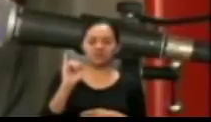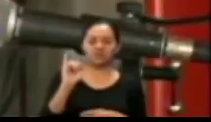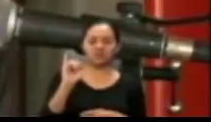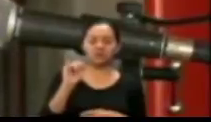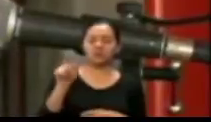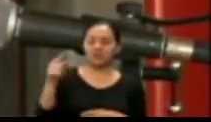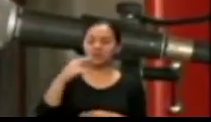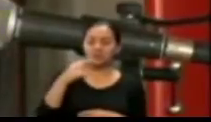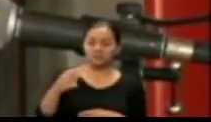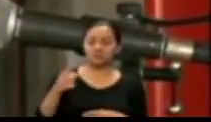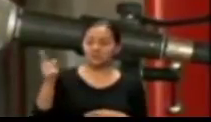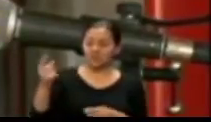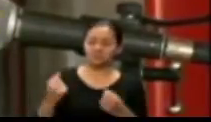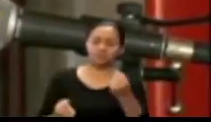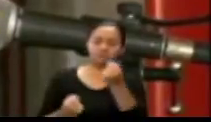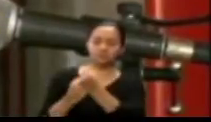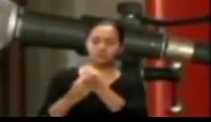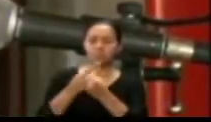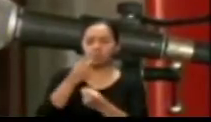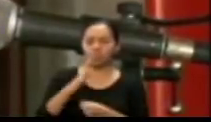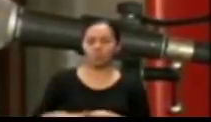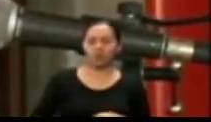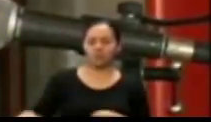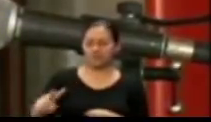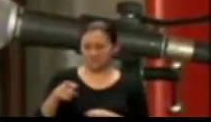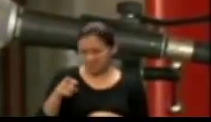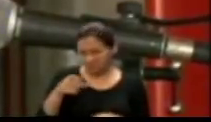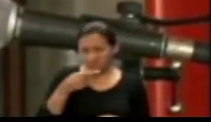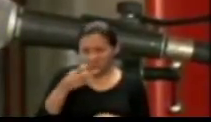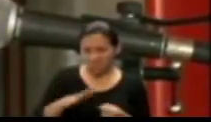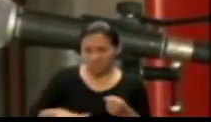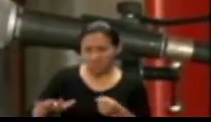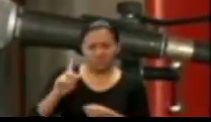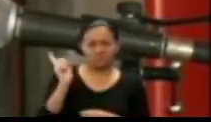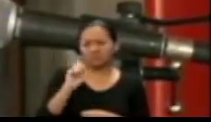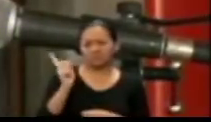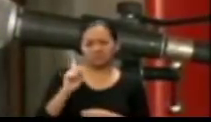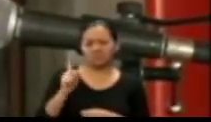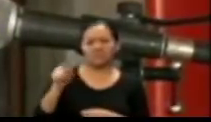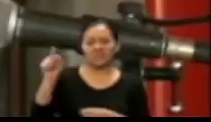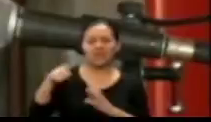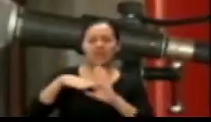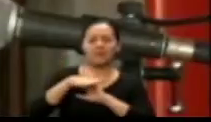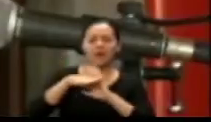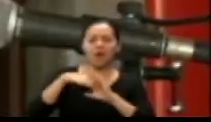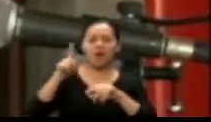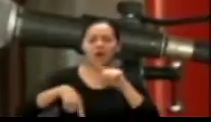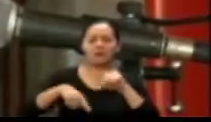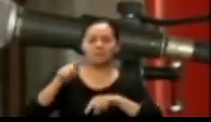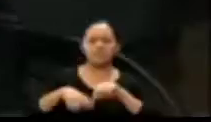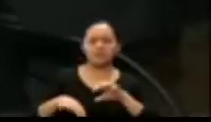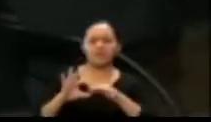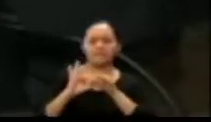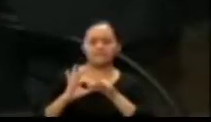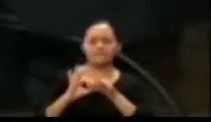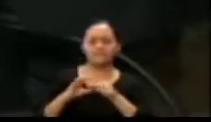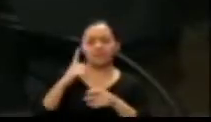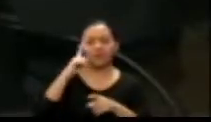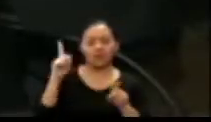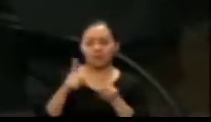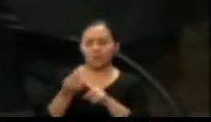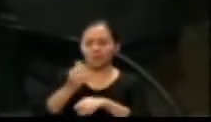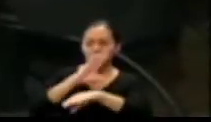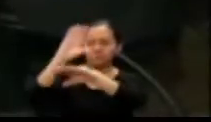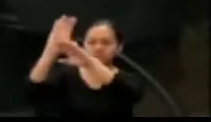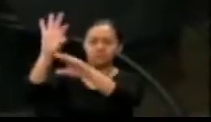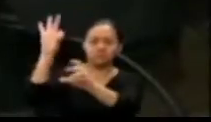del pueblo, de la soberanía del pueblo, sino de cuatro o cinco jefes de bancos, sobre todo, que no, se ponen de acuerdo